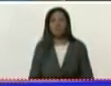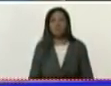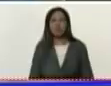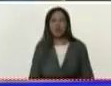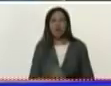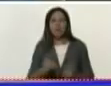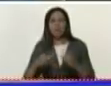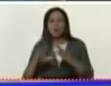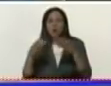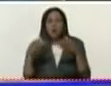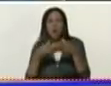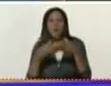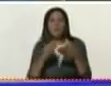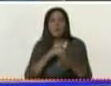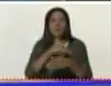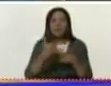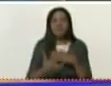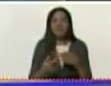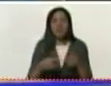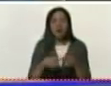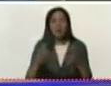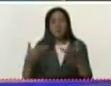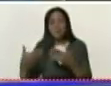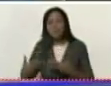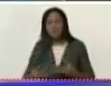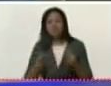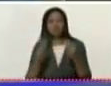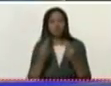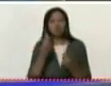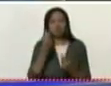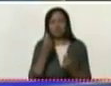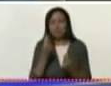forma parte del grupo planificador, ha recibido mucho dinero,